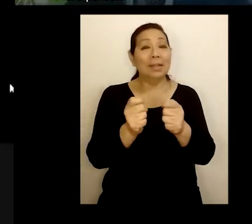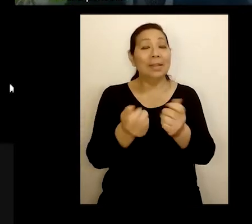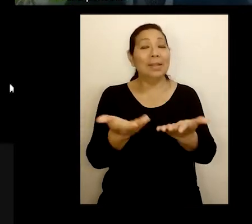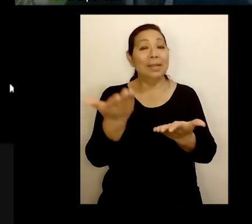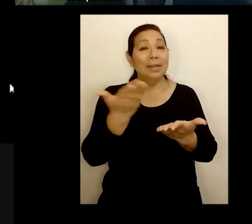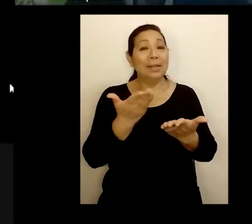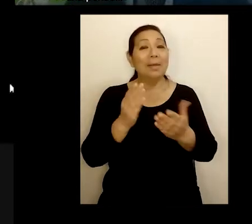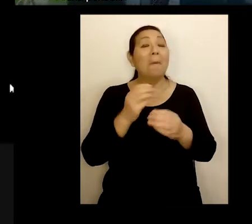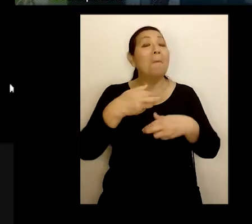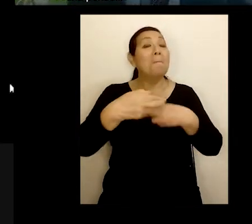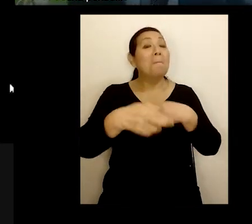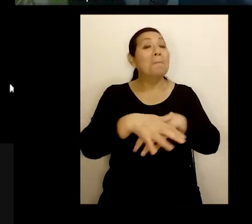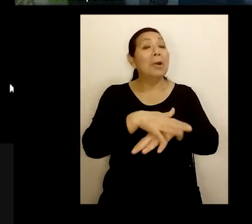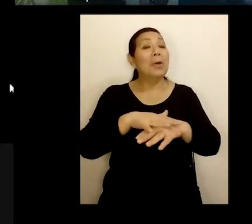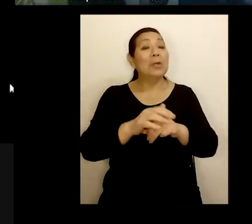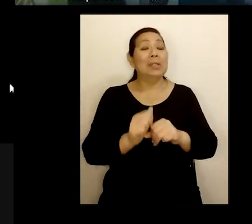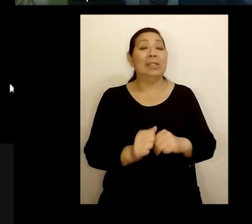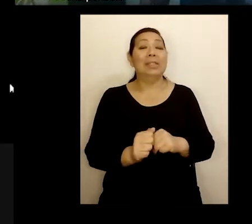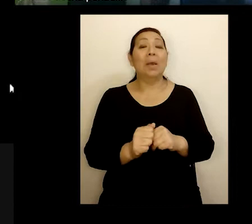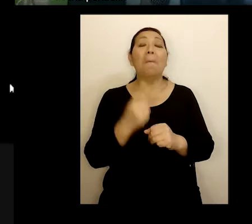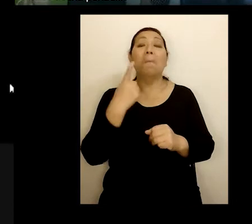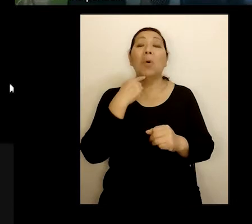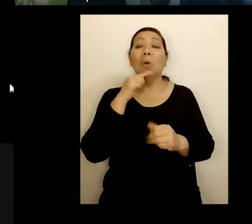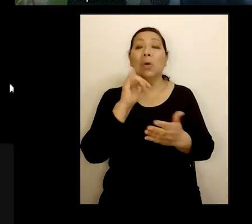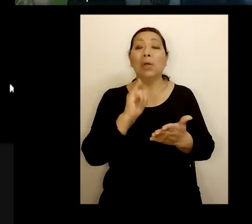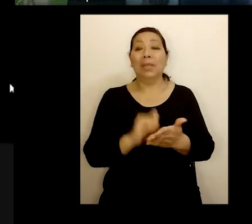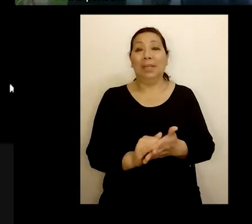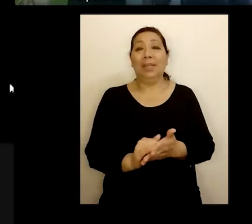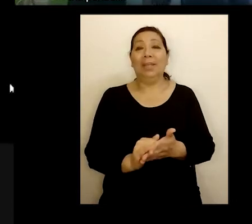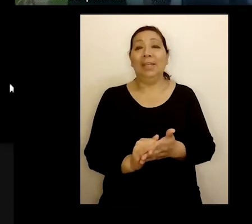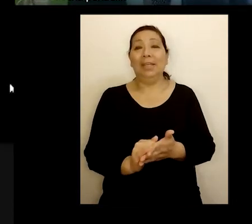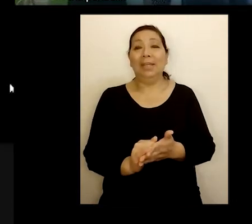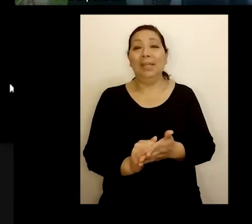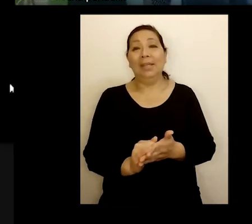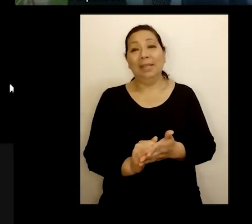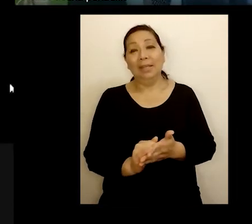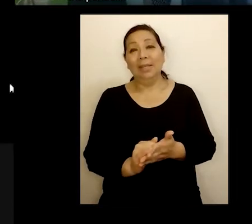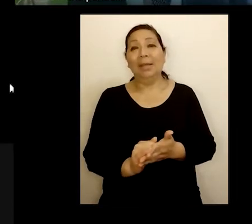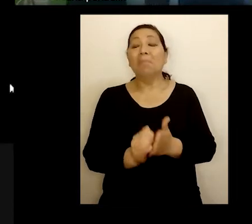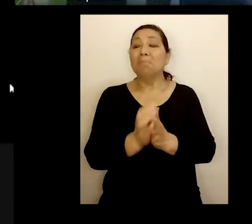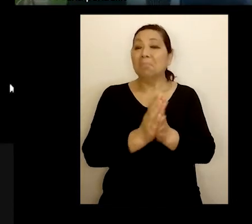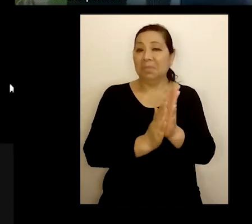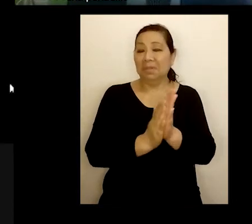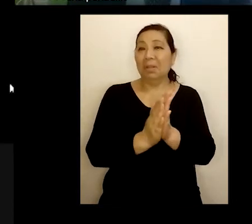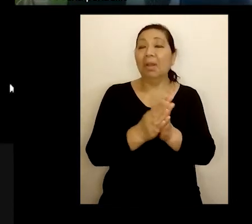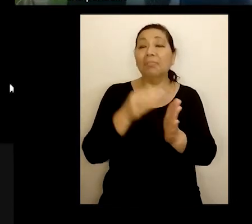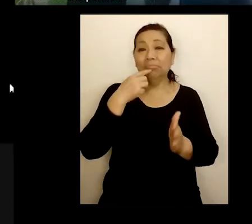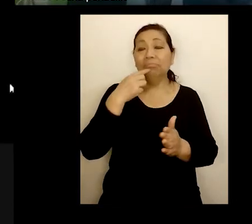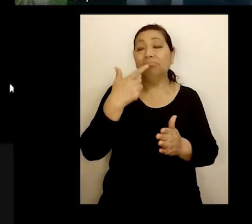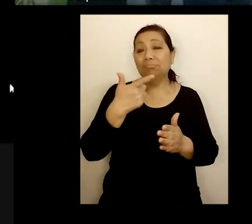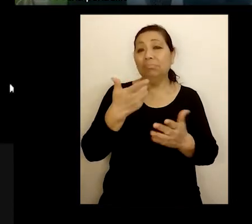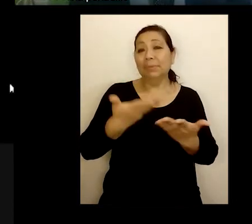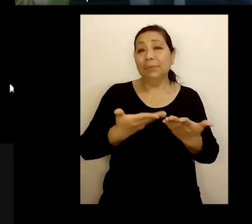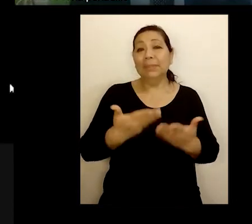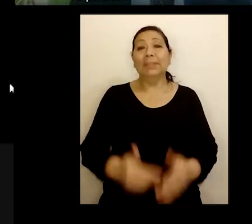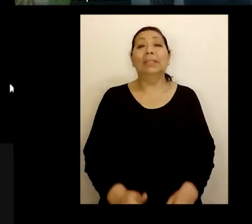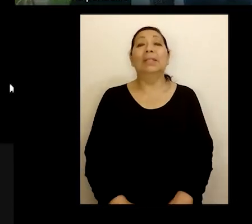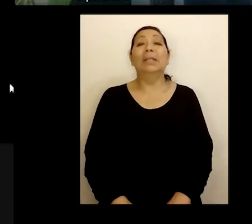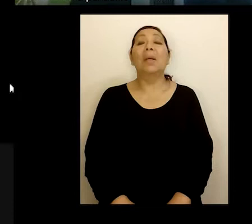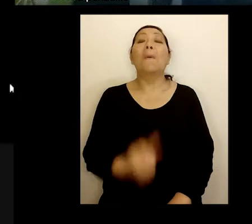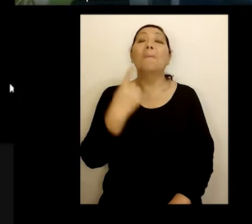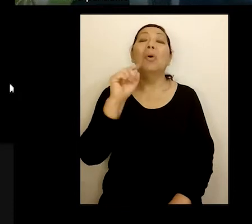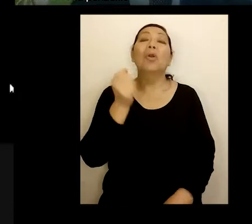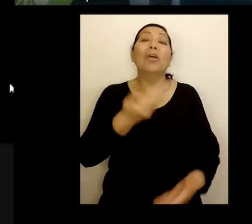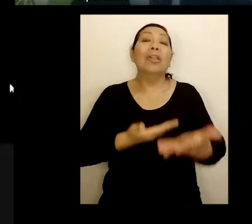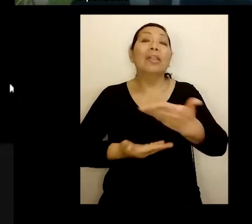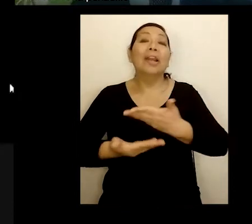se le había seguido un proceso penal por el delito de tenencia ilegal de armas y, en este caso, por el